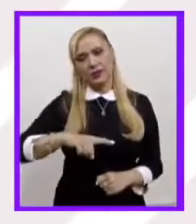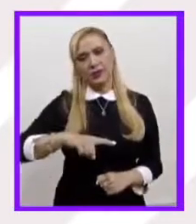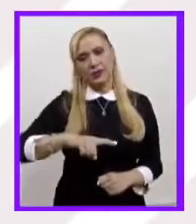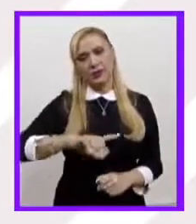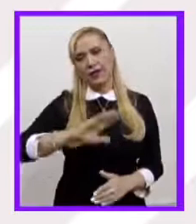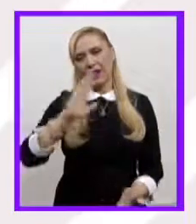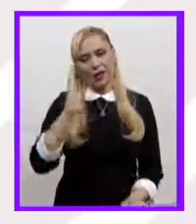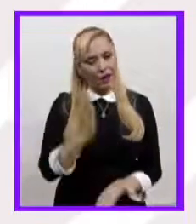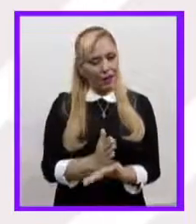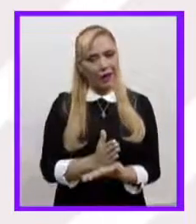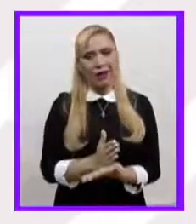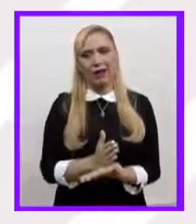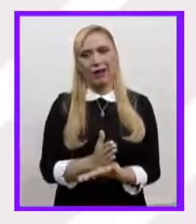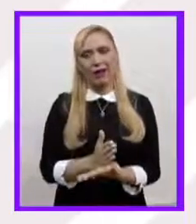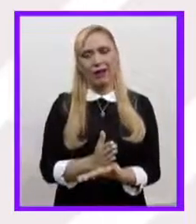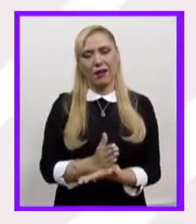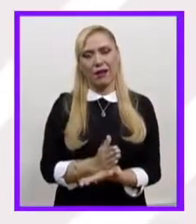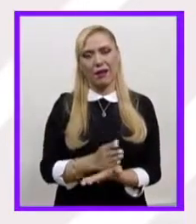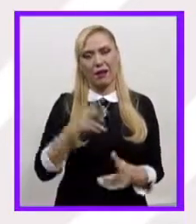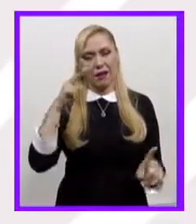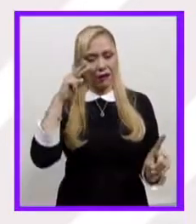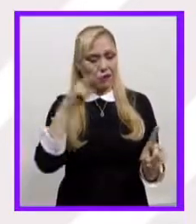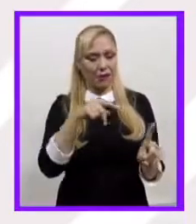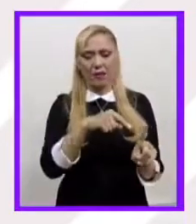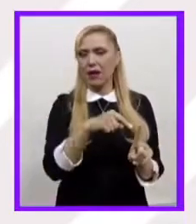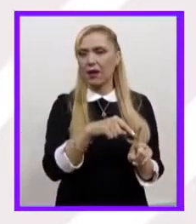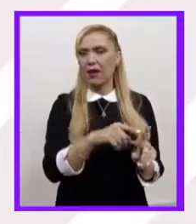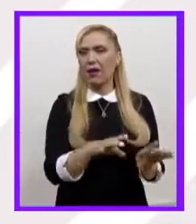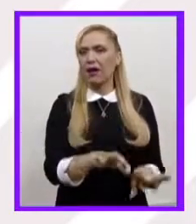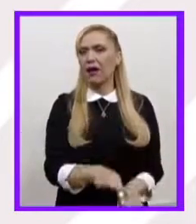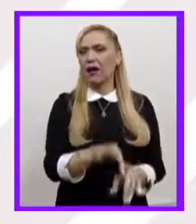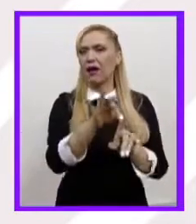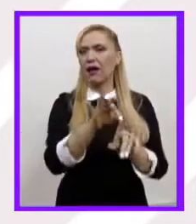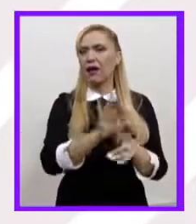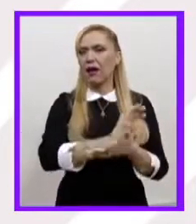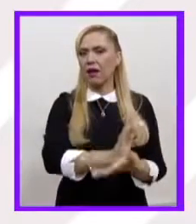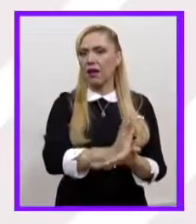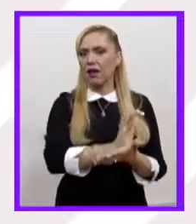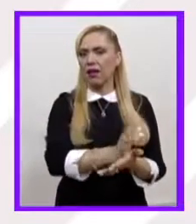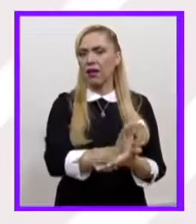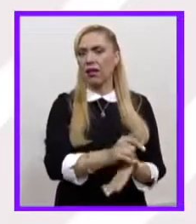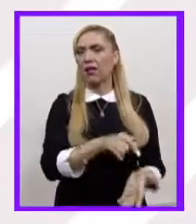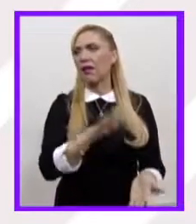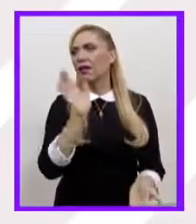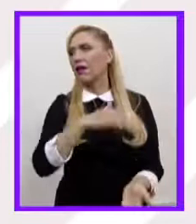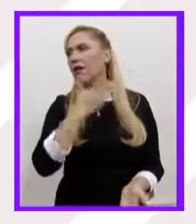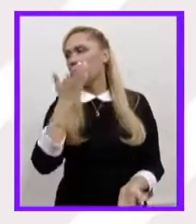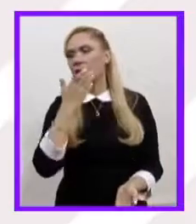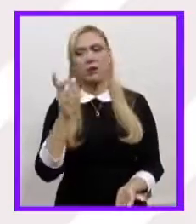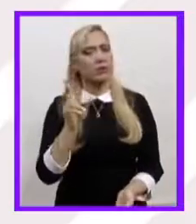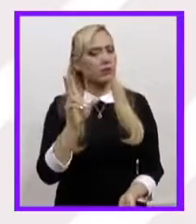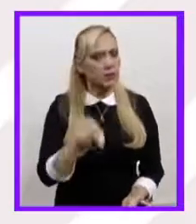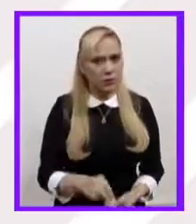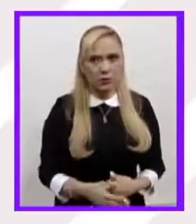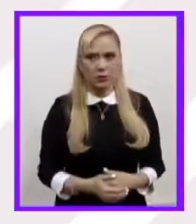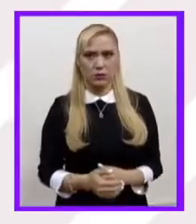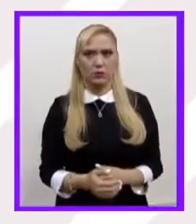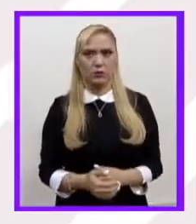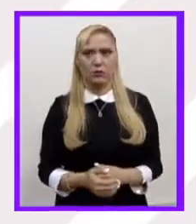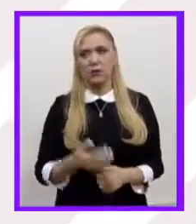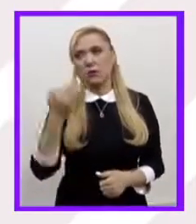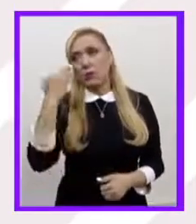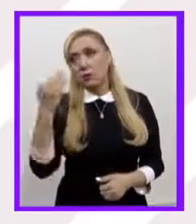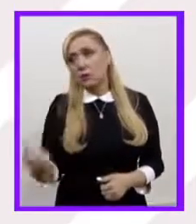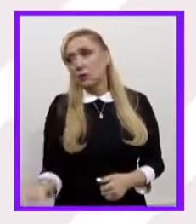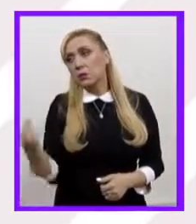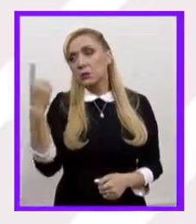de promover o ver el caldo de cultivo de conductas de discriminación? Y regreso, no solamente como una conducta aislada de